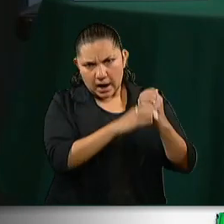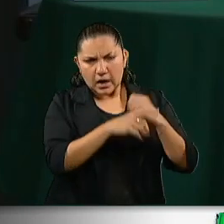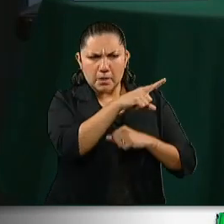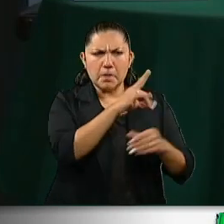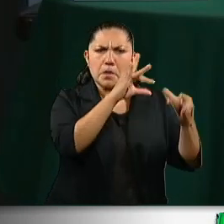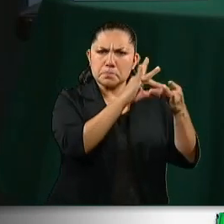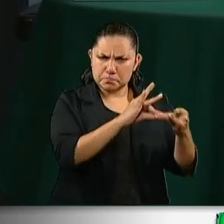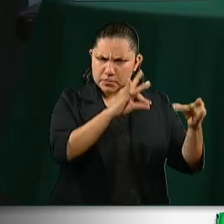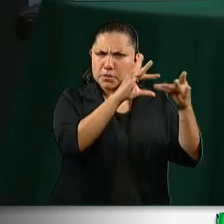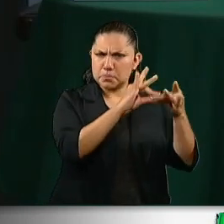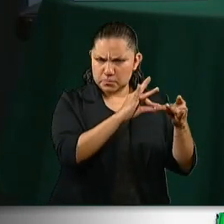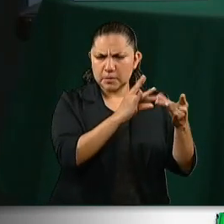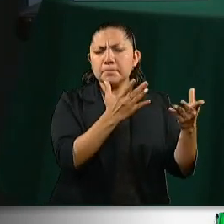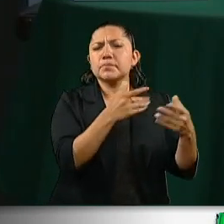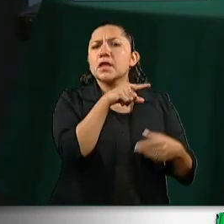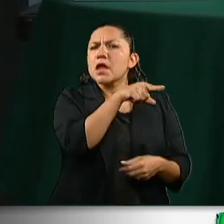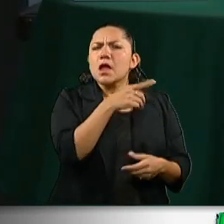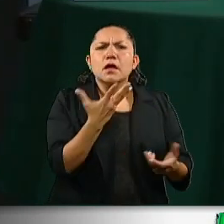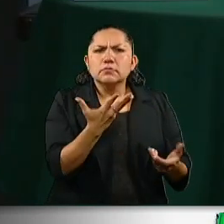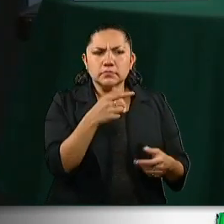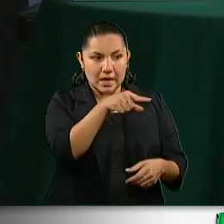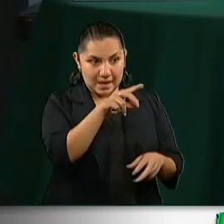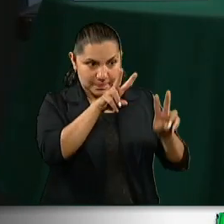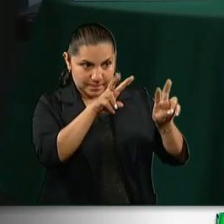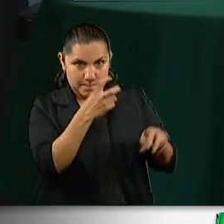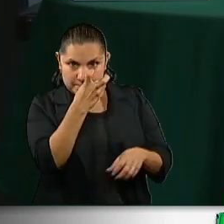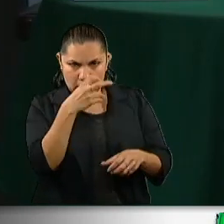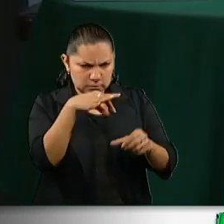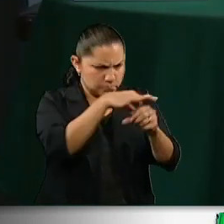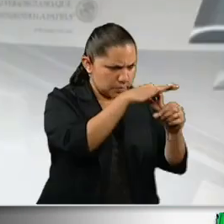marco electoral impulsados en esta legislatura.